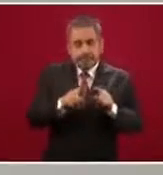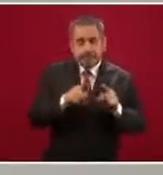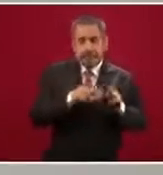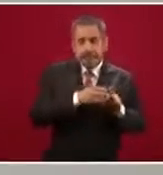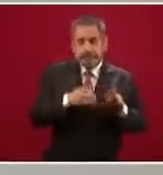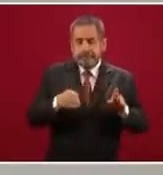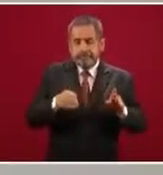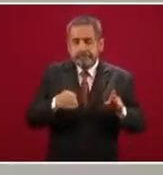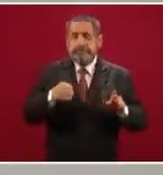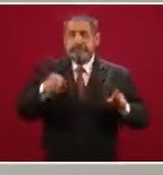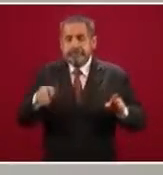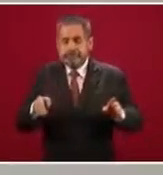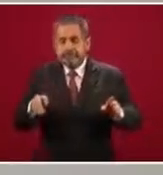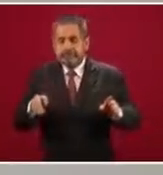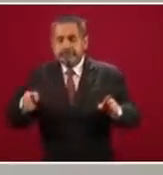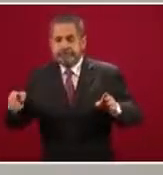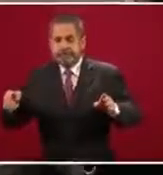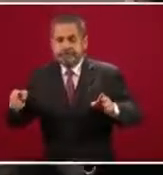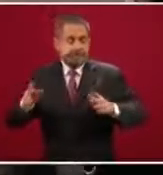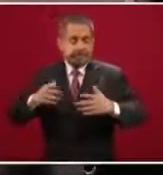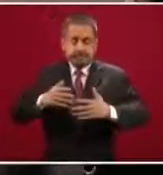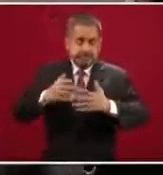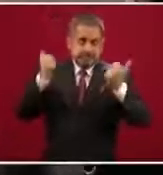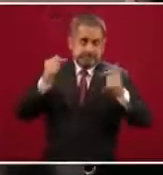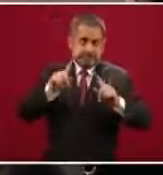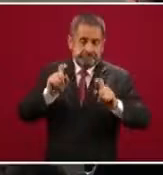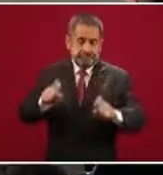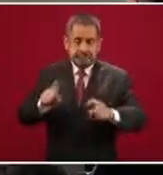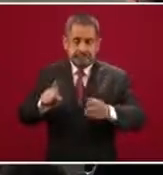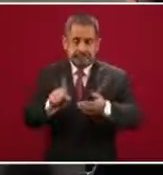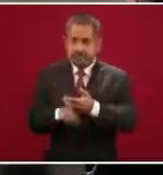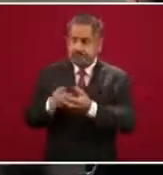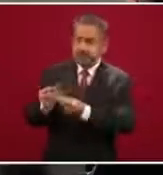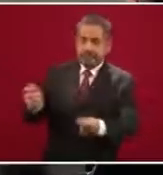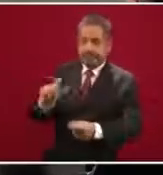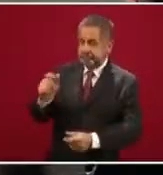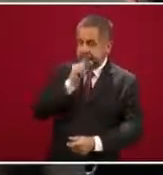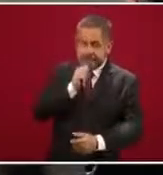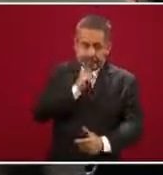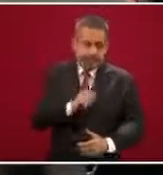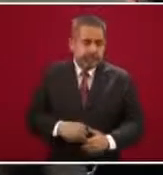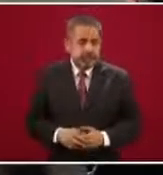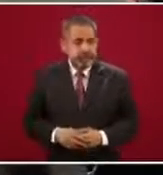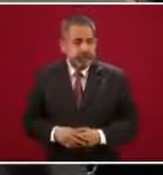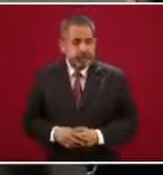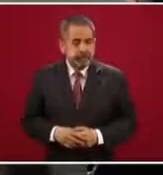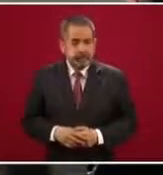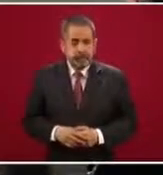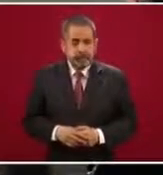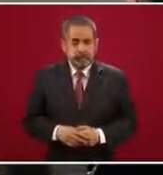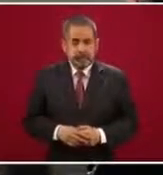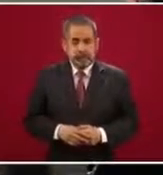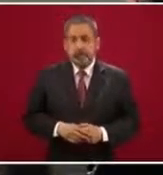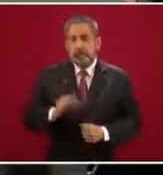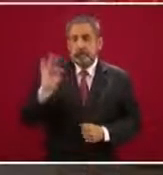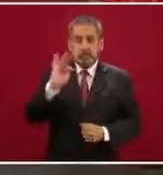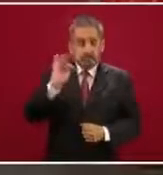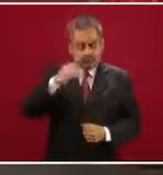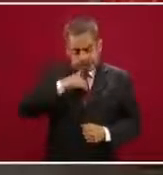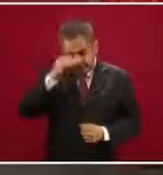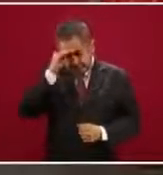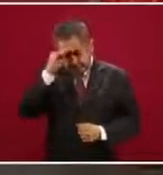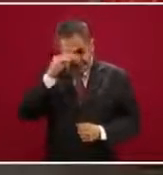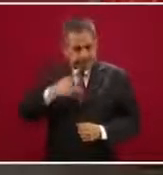la necesidad de medidas de mitigación y control. Y si uno anticipa